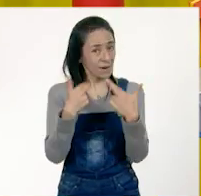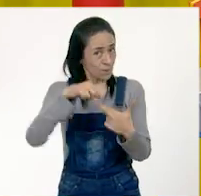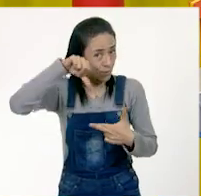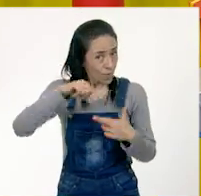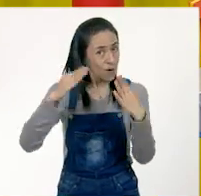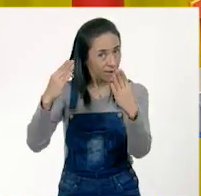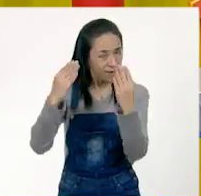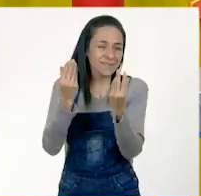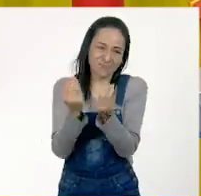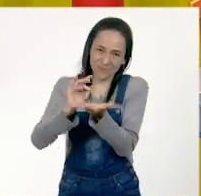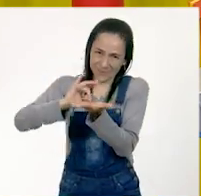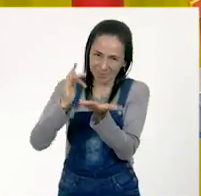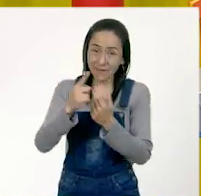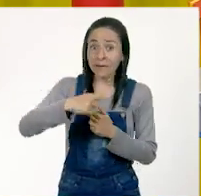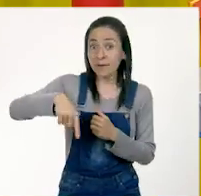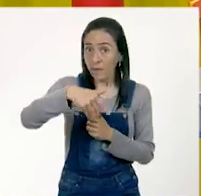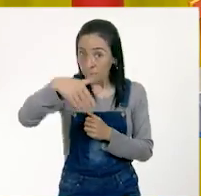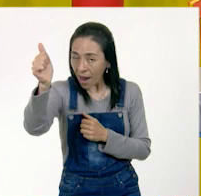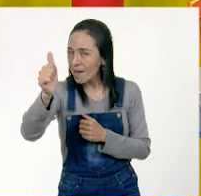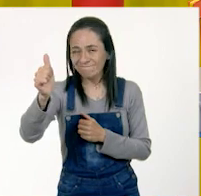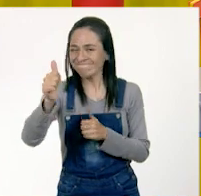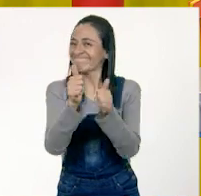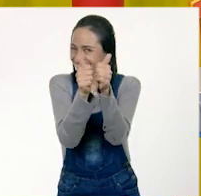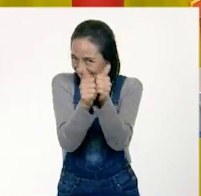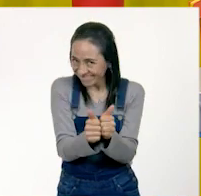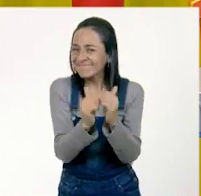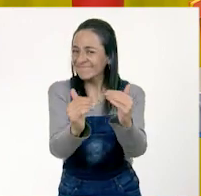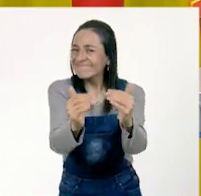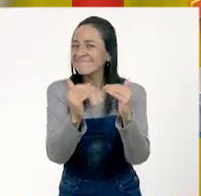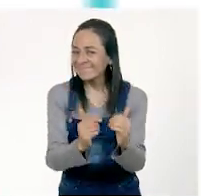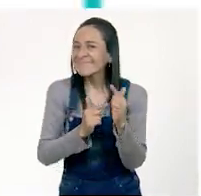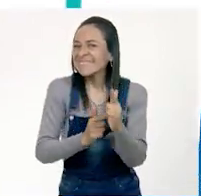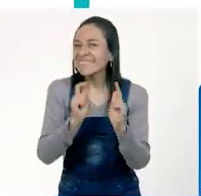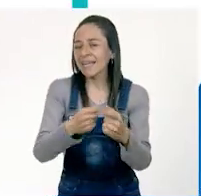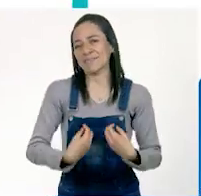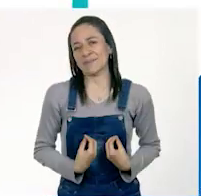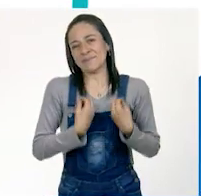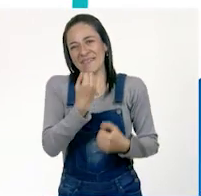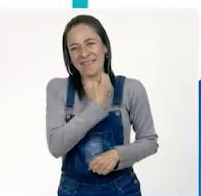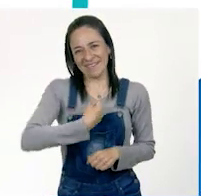clases. No se muevan de sus lugares porque continuamos con Vida Saludable.